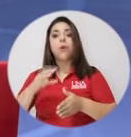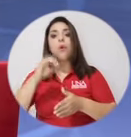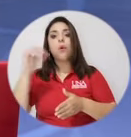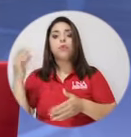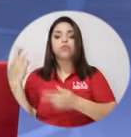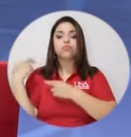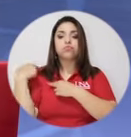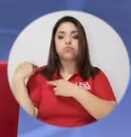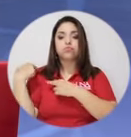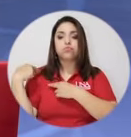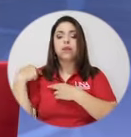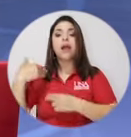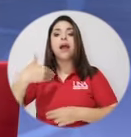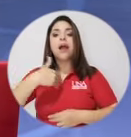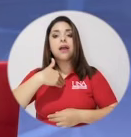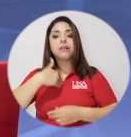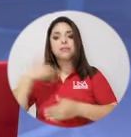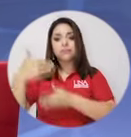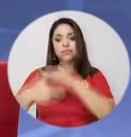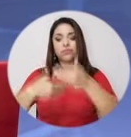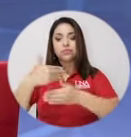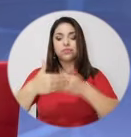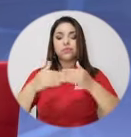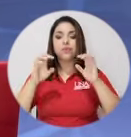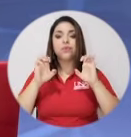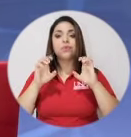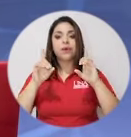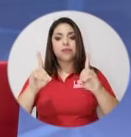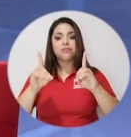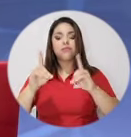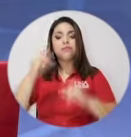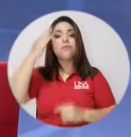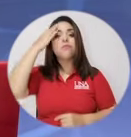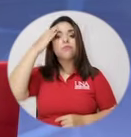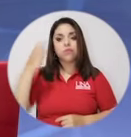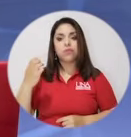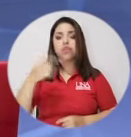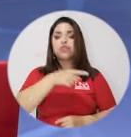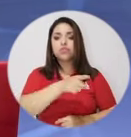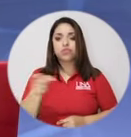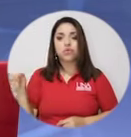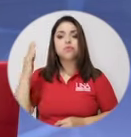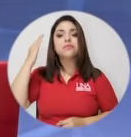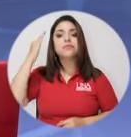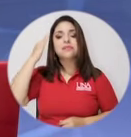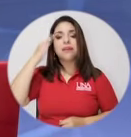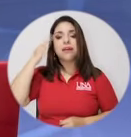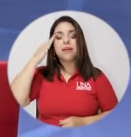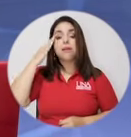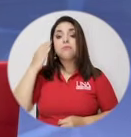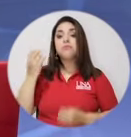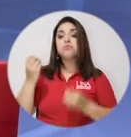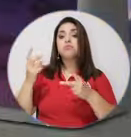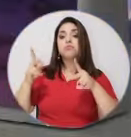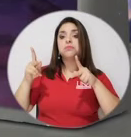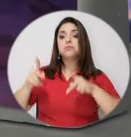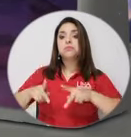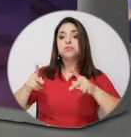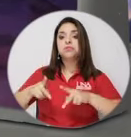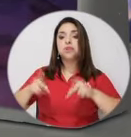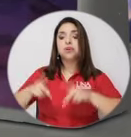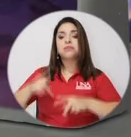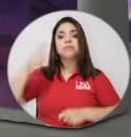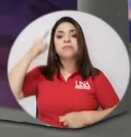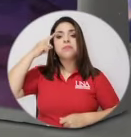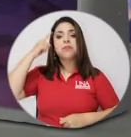que tienen en el proceso educativo de niños, niñas y adolescentes, porque para todos es conocido que